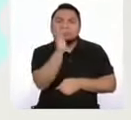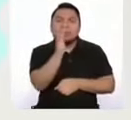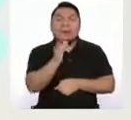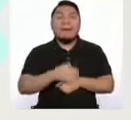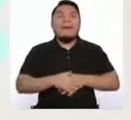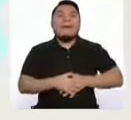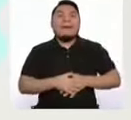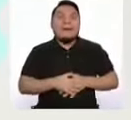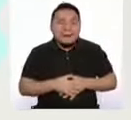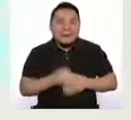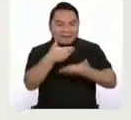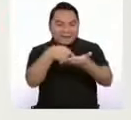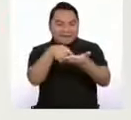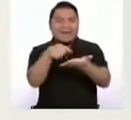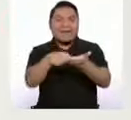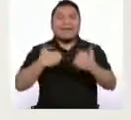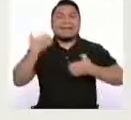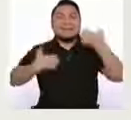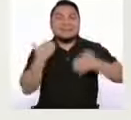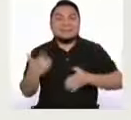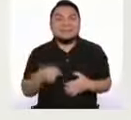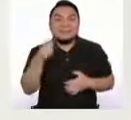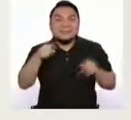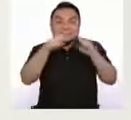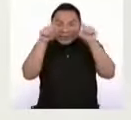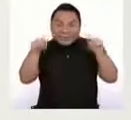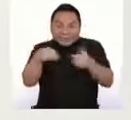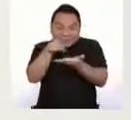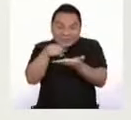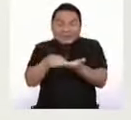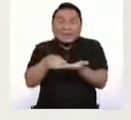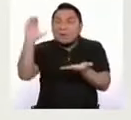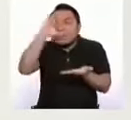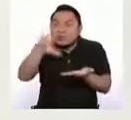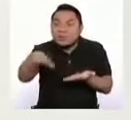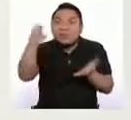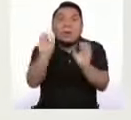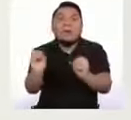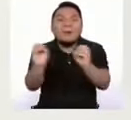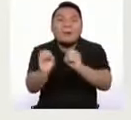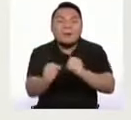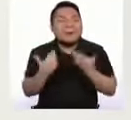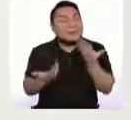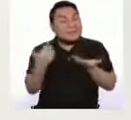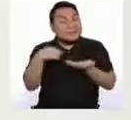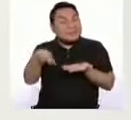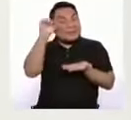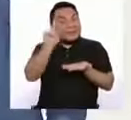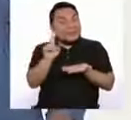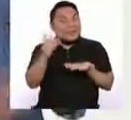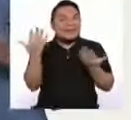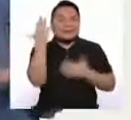emoción! Con los mapas se encuentran tesoros. Tal vez yo pueda encontrar uno. ¡Qué bonito!